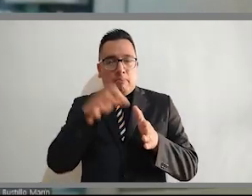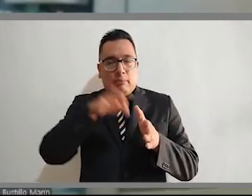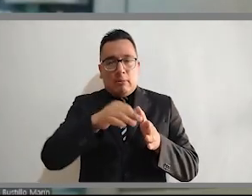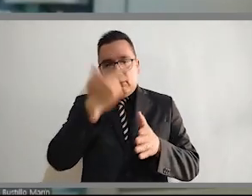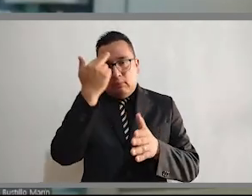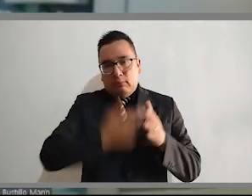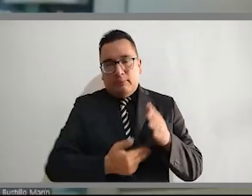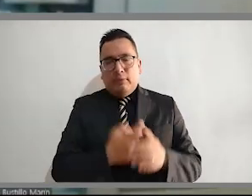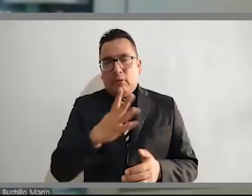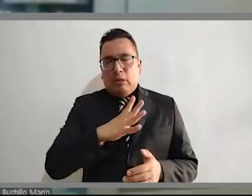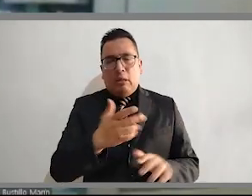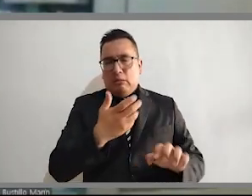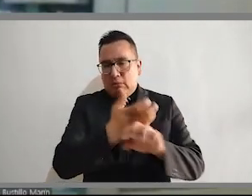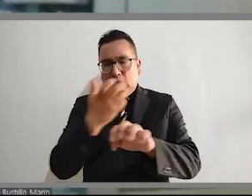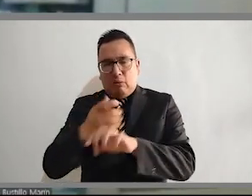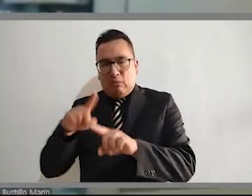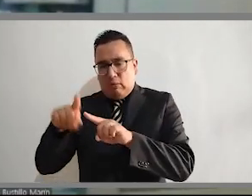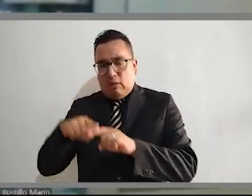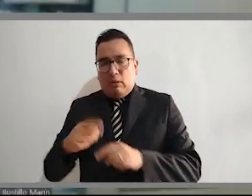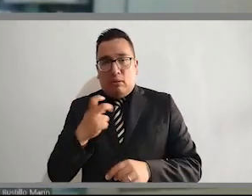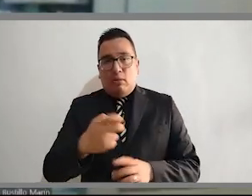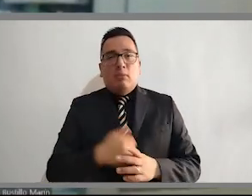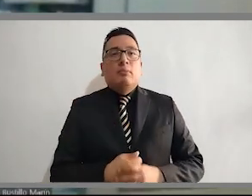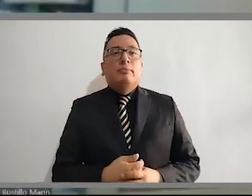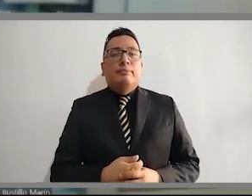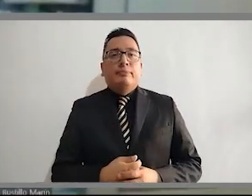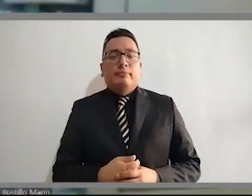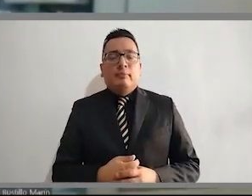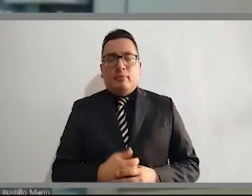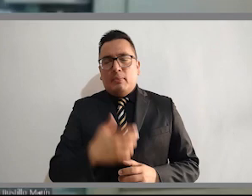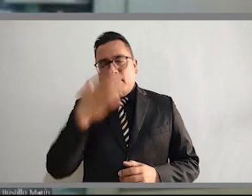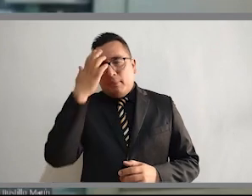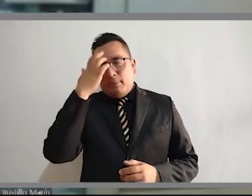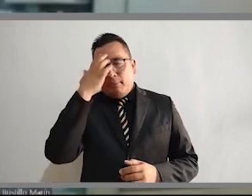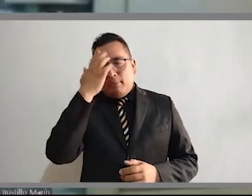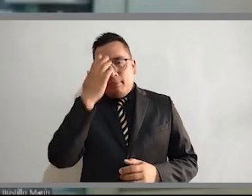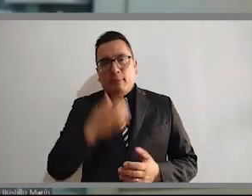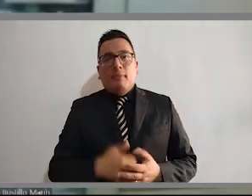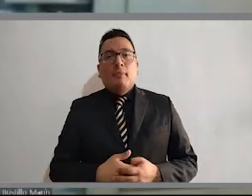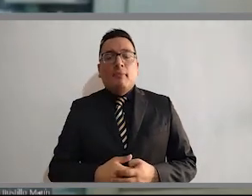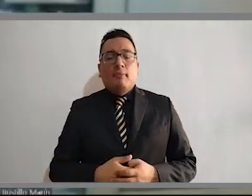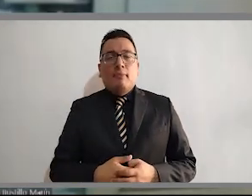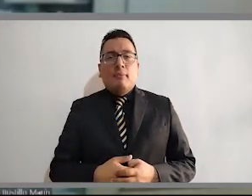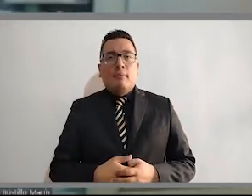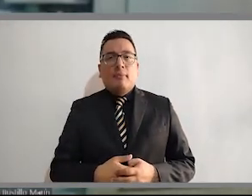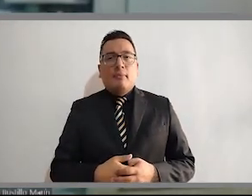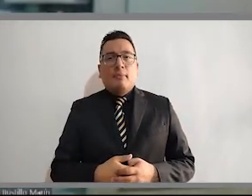en cada uno de los estados de la República, que conocen de la violencia política de género también como